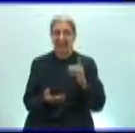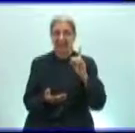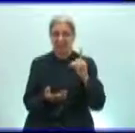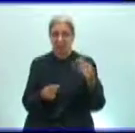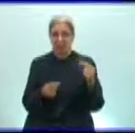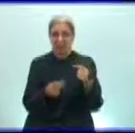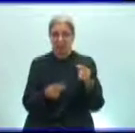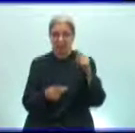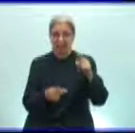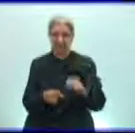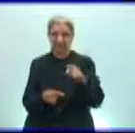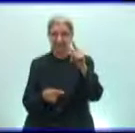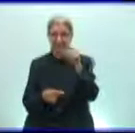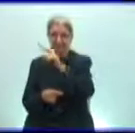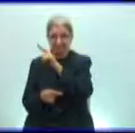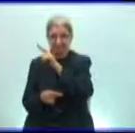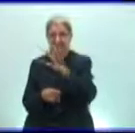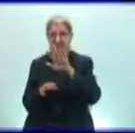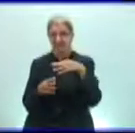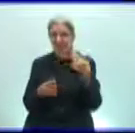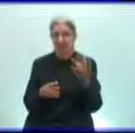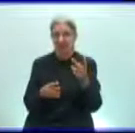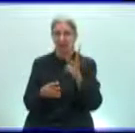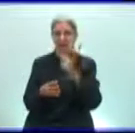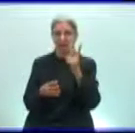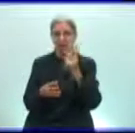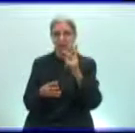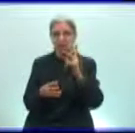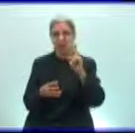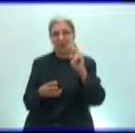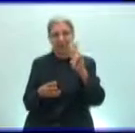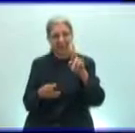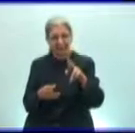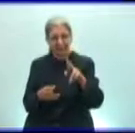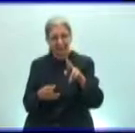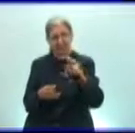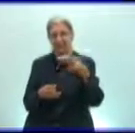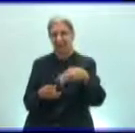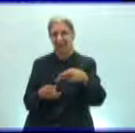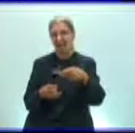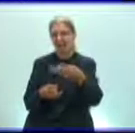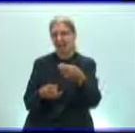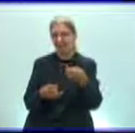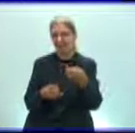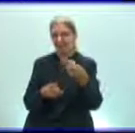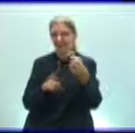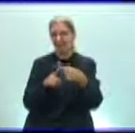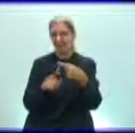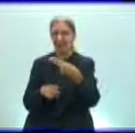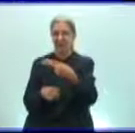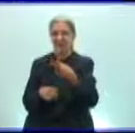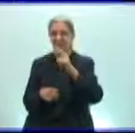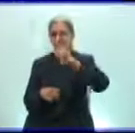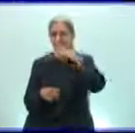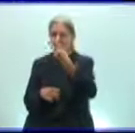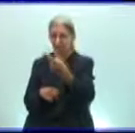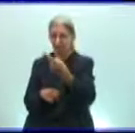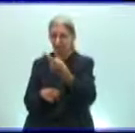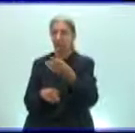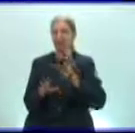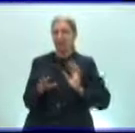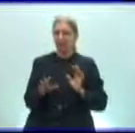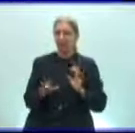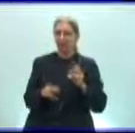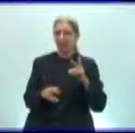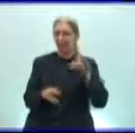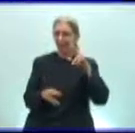Es una ecuación, lógicamente, porque decimos que toda igualdad que contiene al menos una variable es una ecuación. Donde R es la